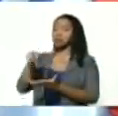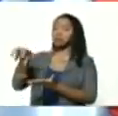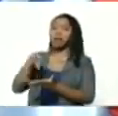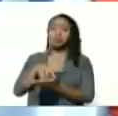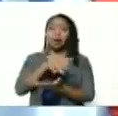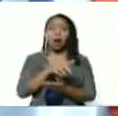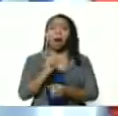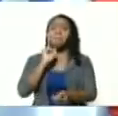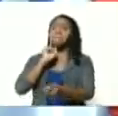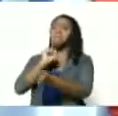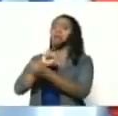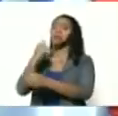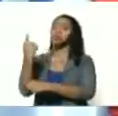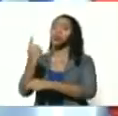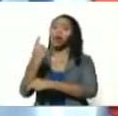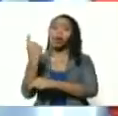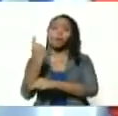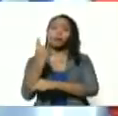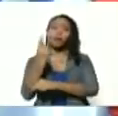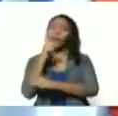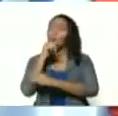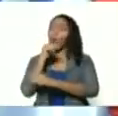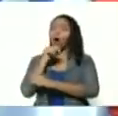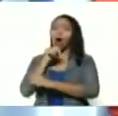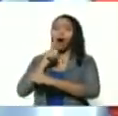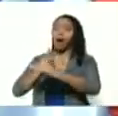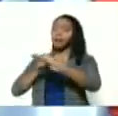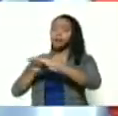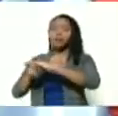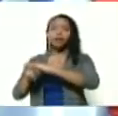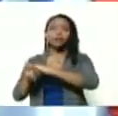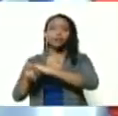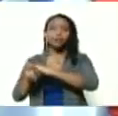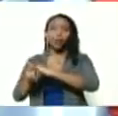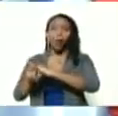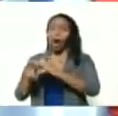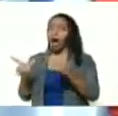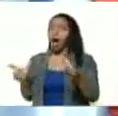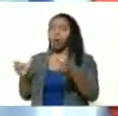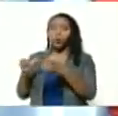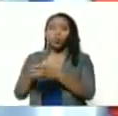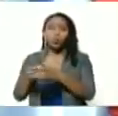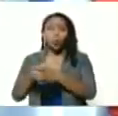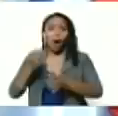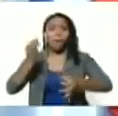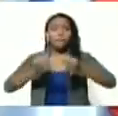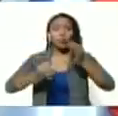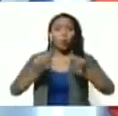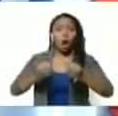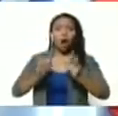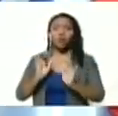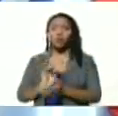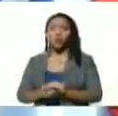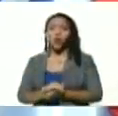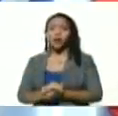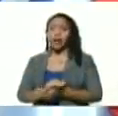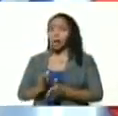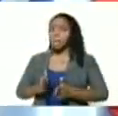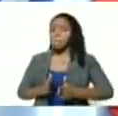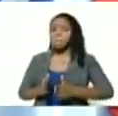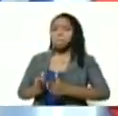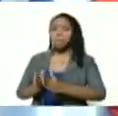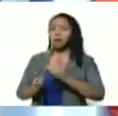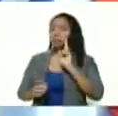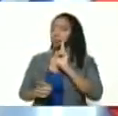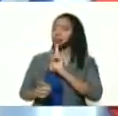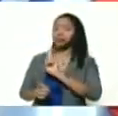presos solamente van los que no tienen acceso a bufetes, abogados, y que en el camino